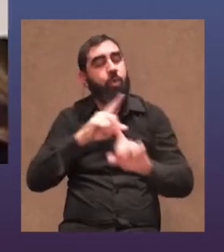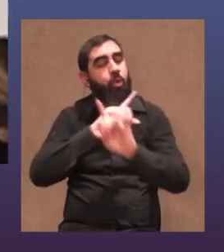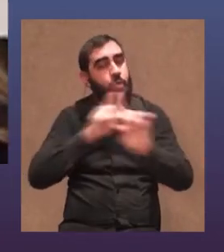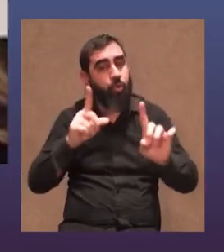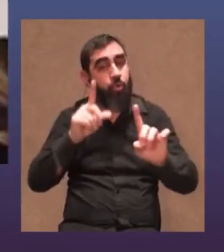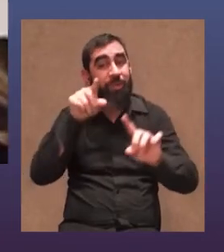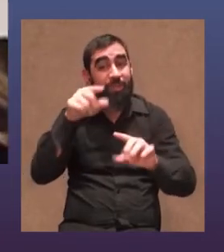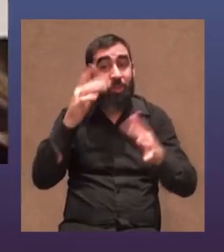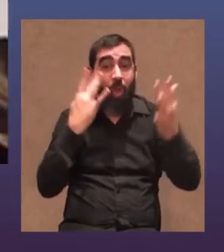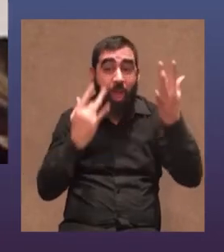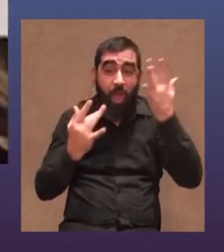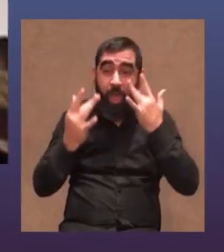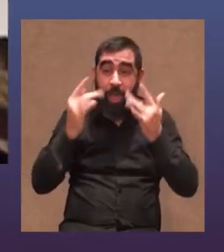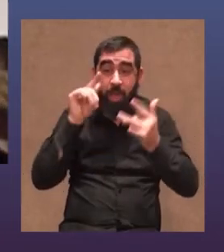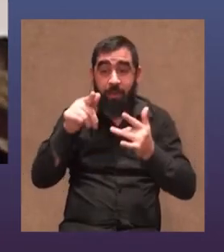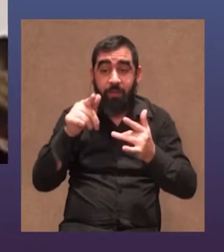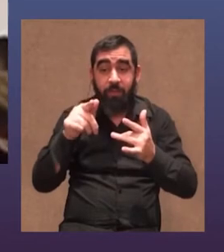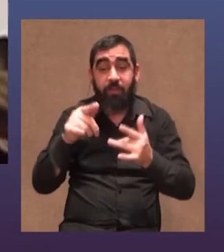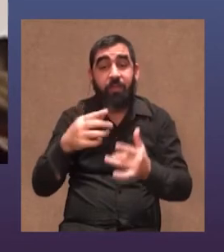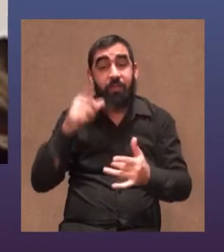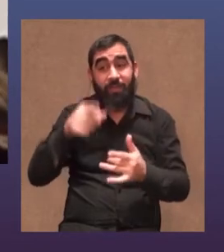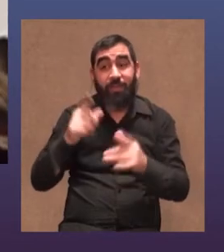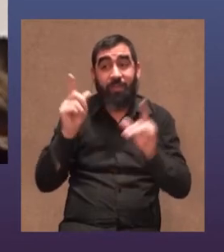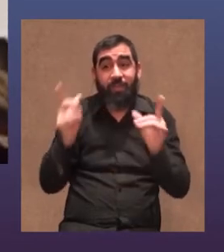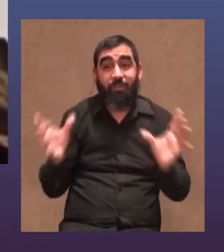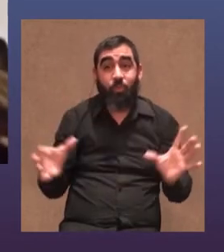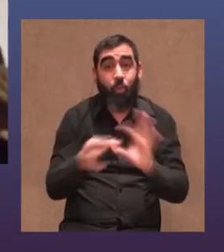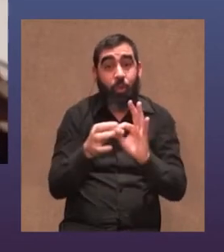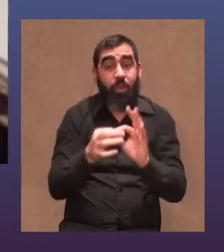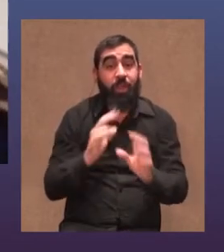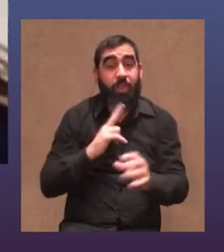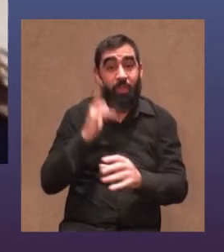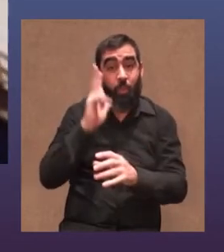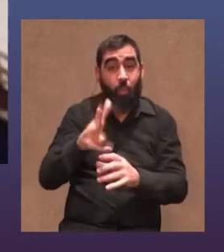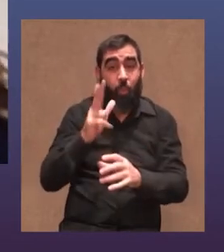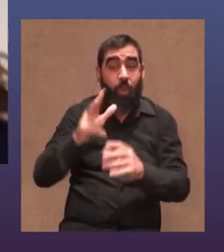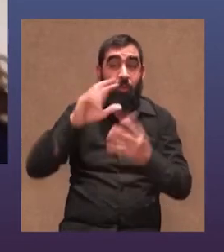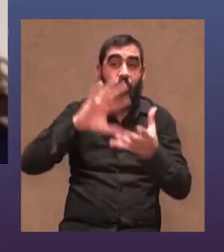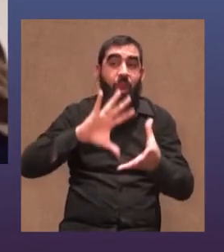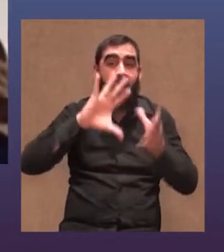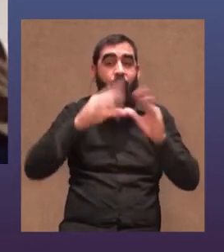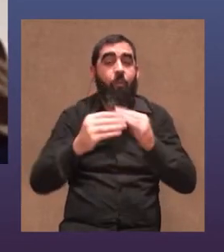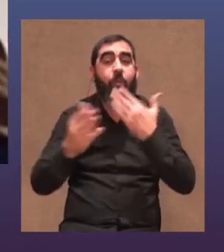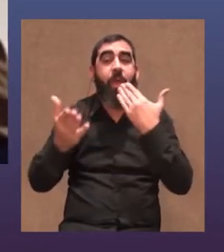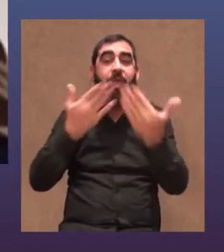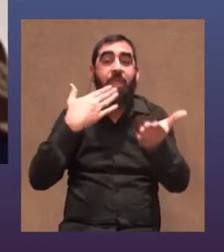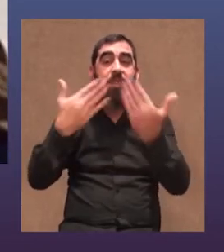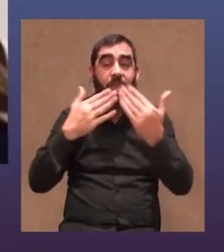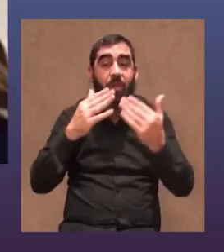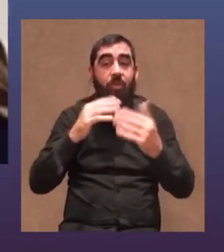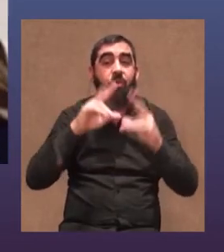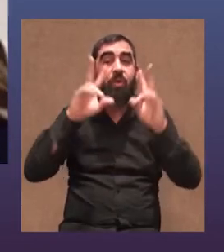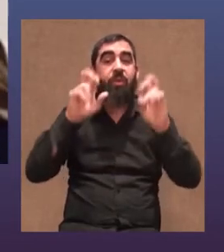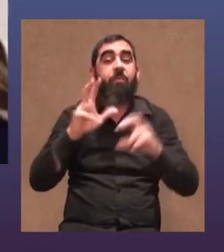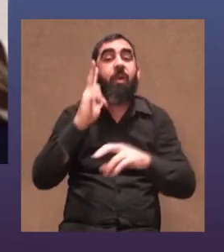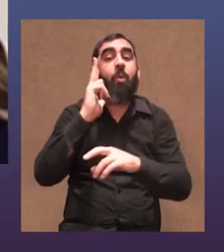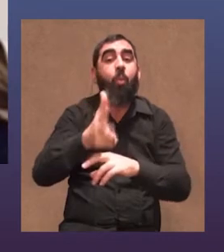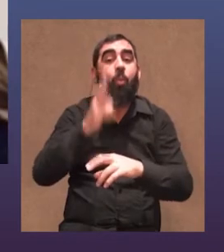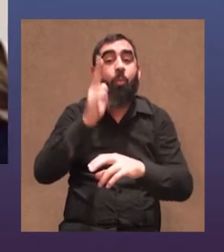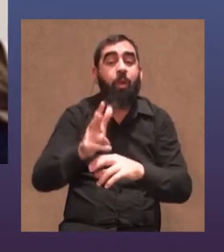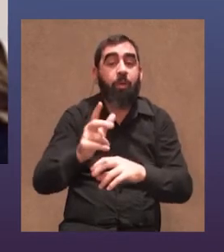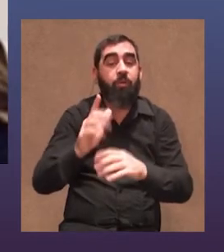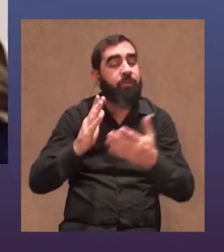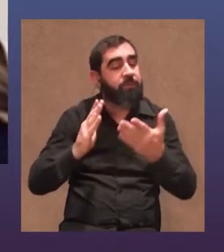es, justamente conecta seres humanos, es una forma de diálogo, la parte humana siempre es como la que uno tiene